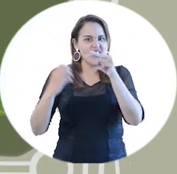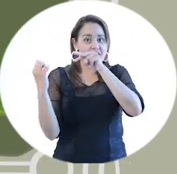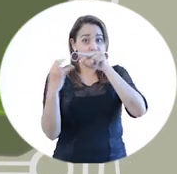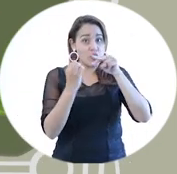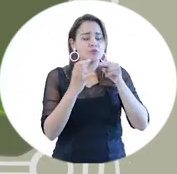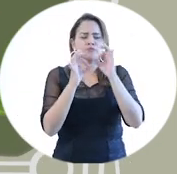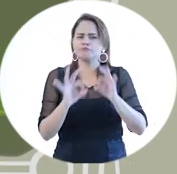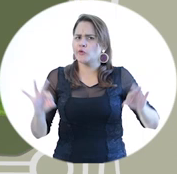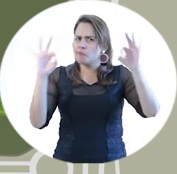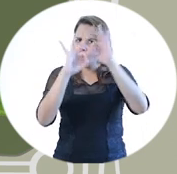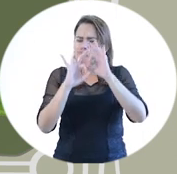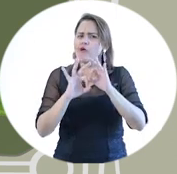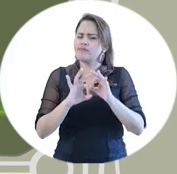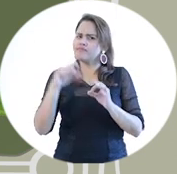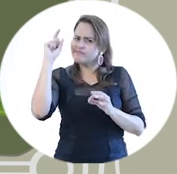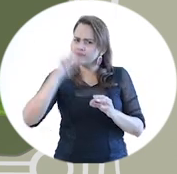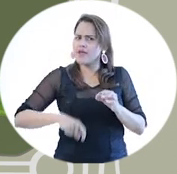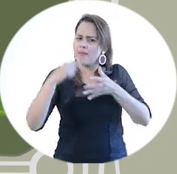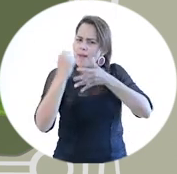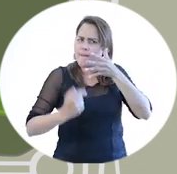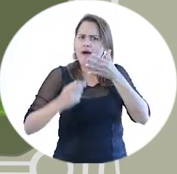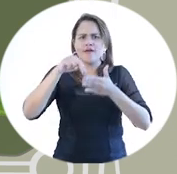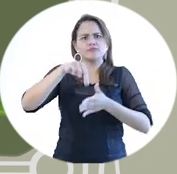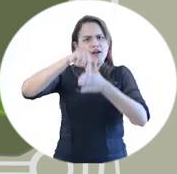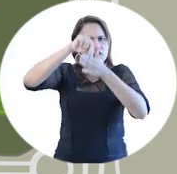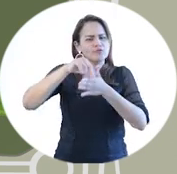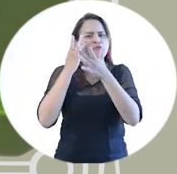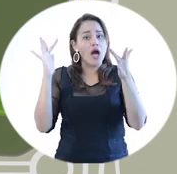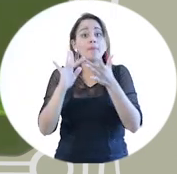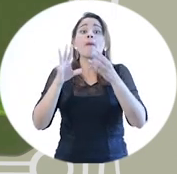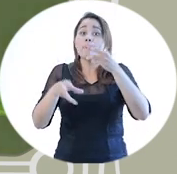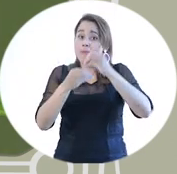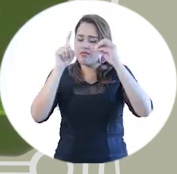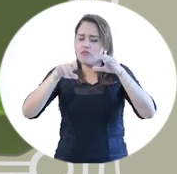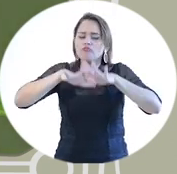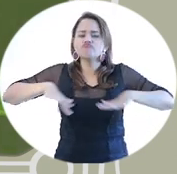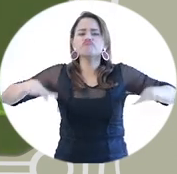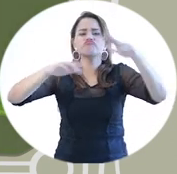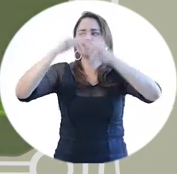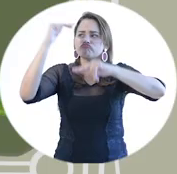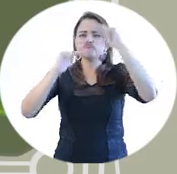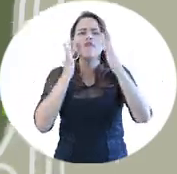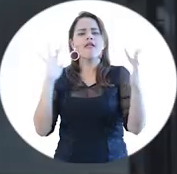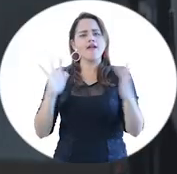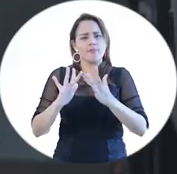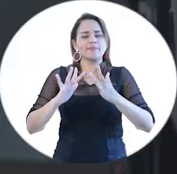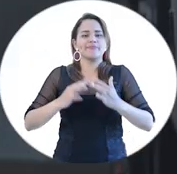esta institución y a la planta física implementada de tal manera que sea armónico y amigable con el entorno.